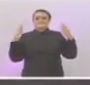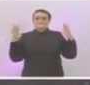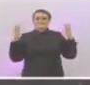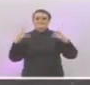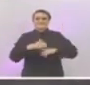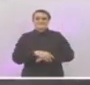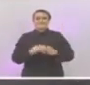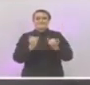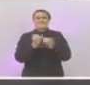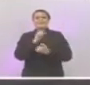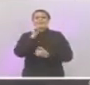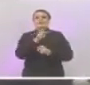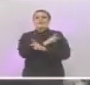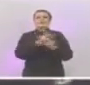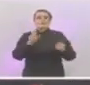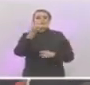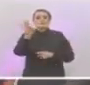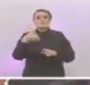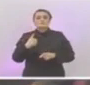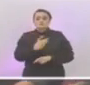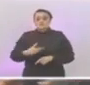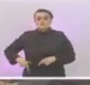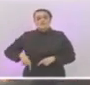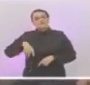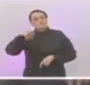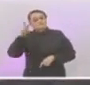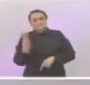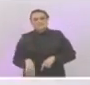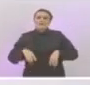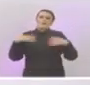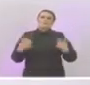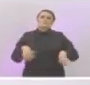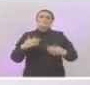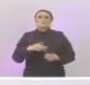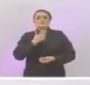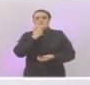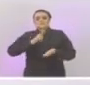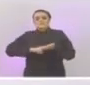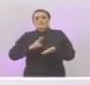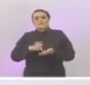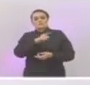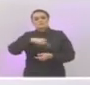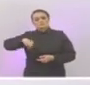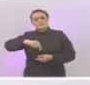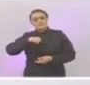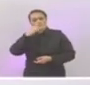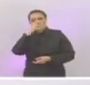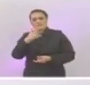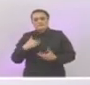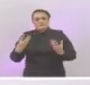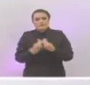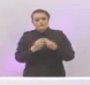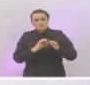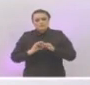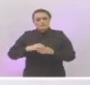Y también a todos los DIF municipales. De verdad, valoramos su compromiso para construir una sociedad